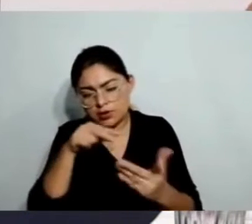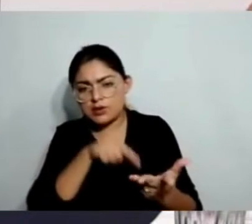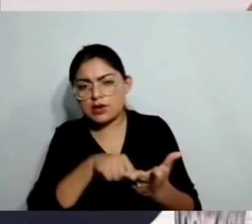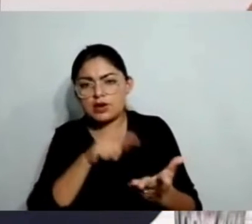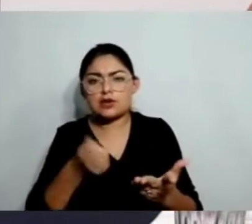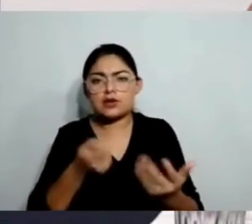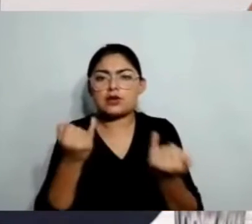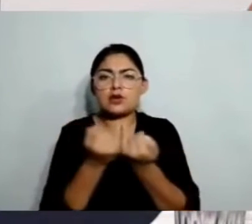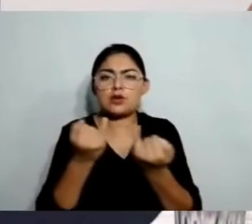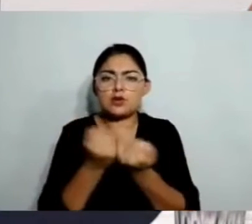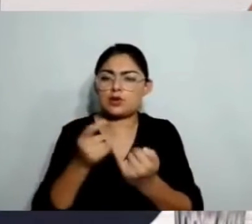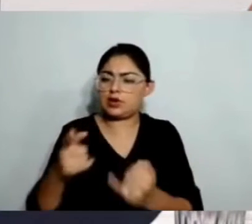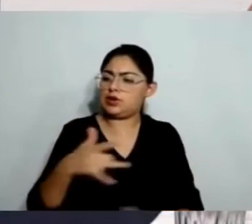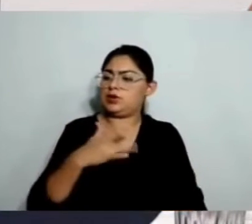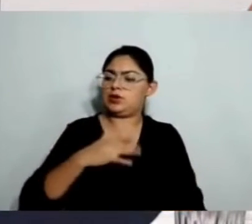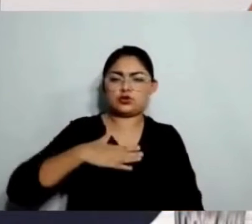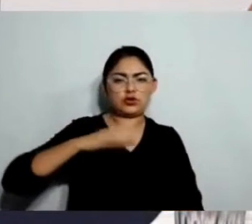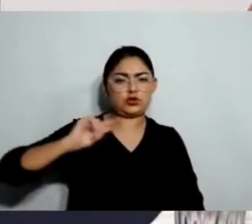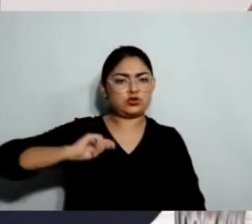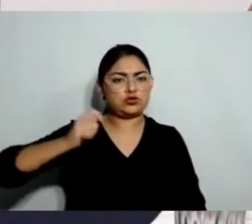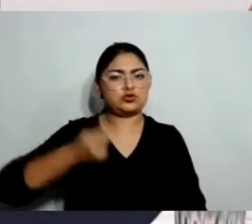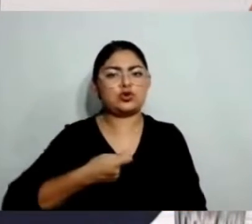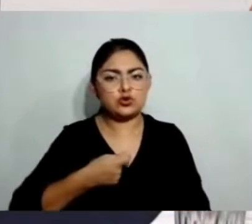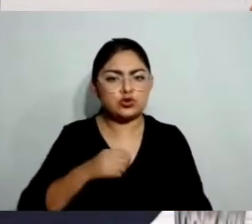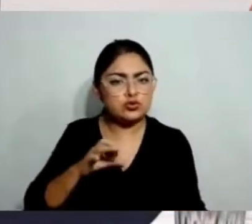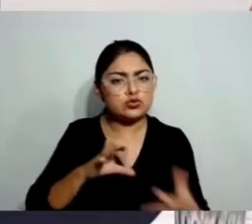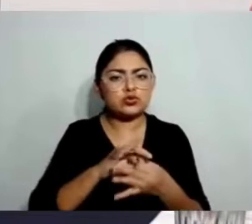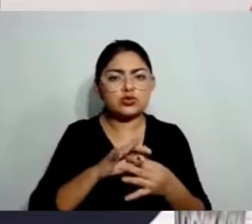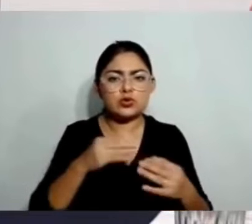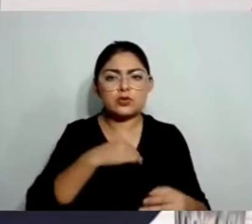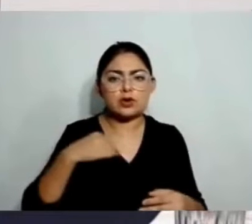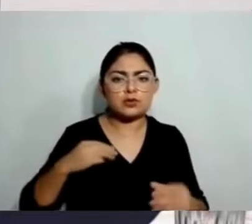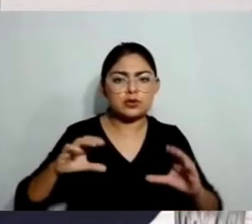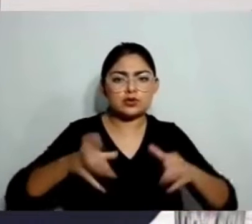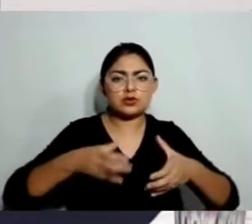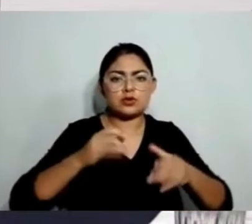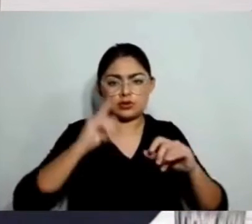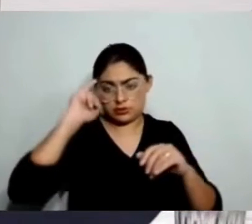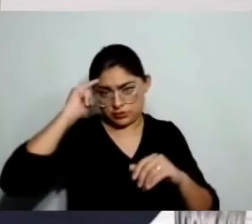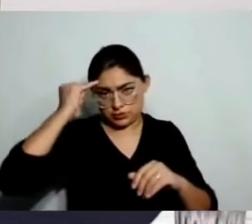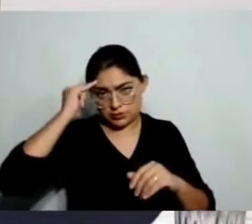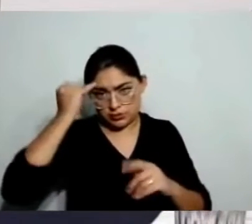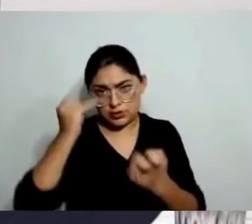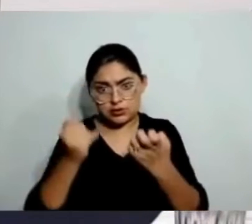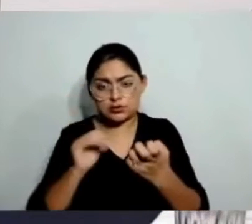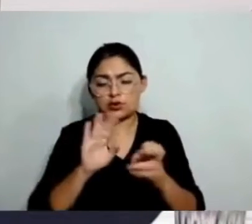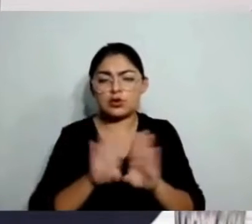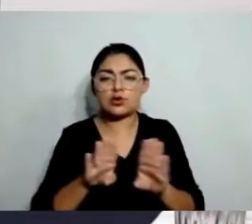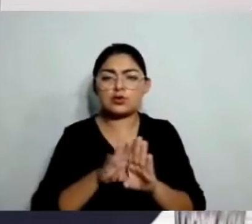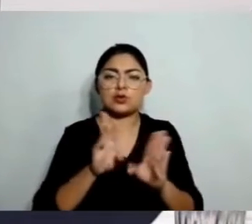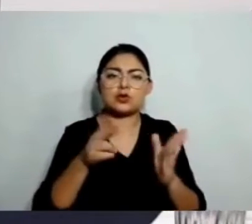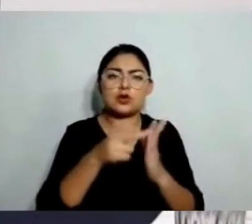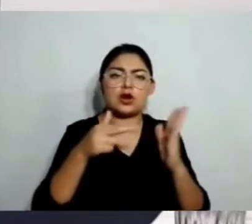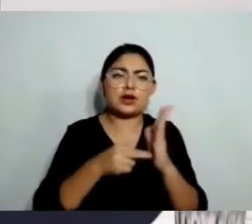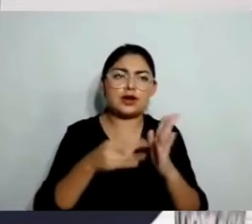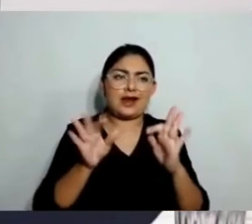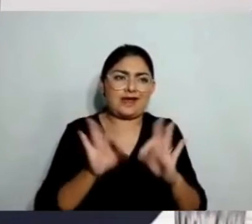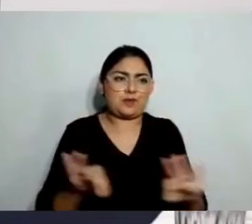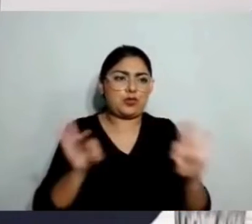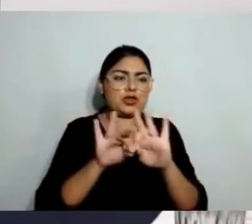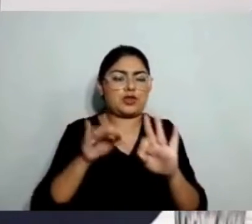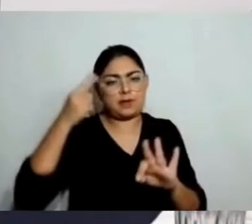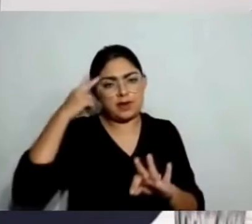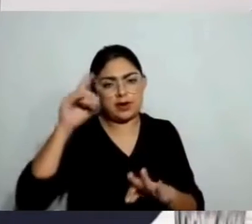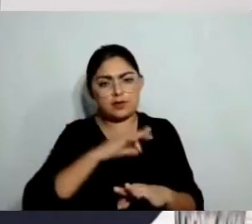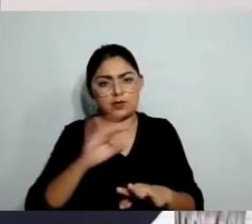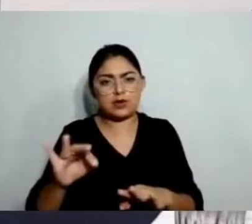un derecho y cuál es cómo funge como criterio diferenciador o como criterio elemental para considerar alguien como